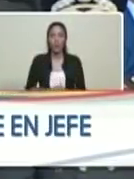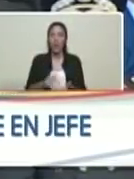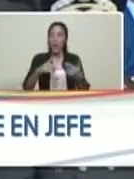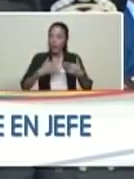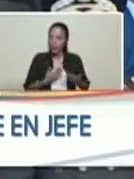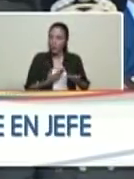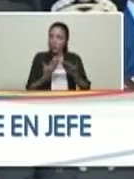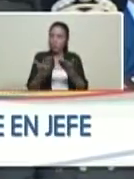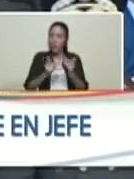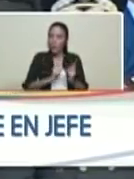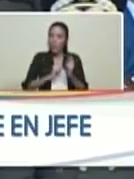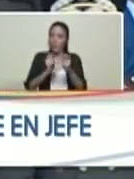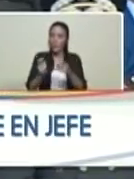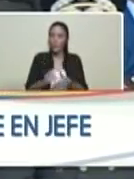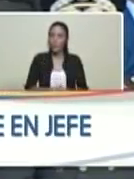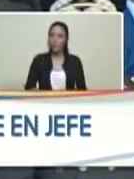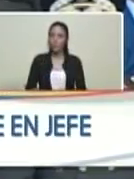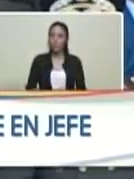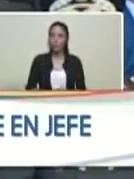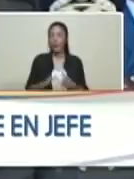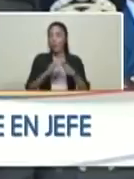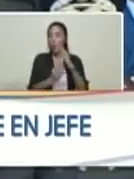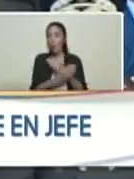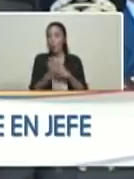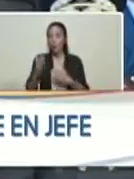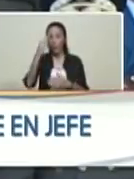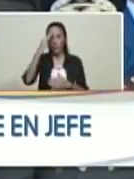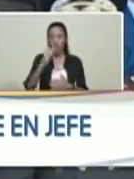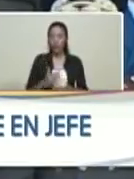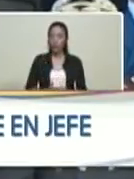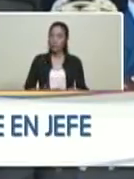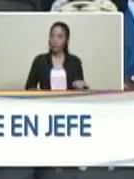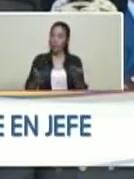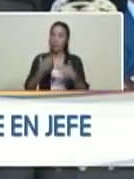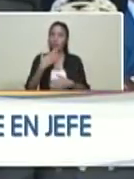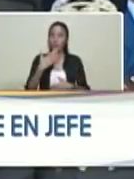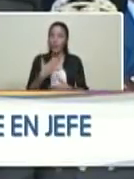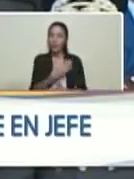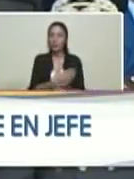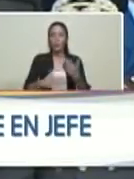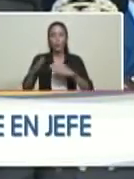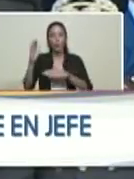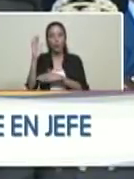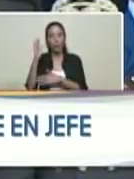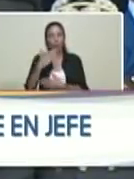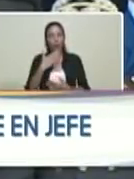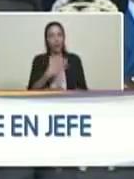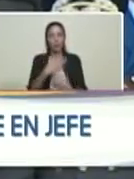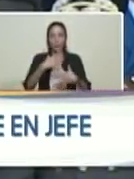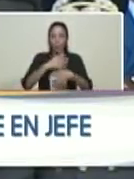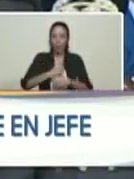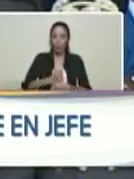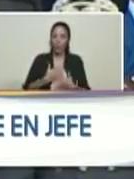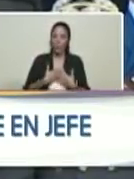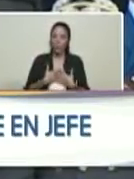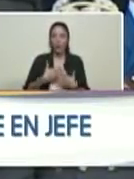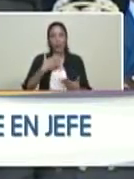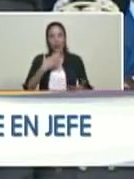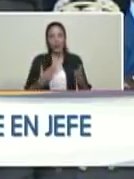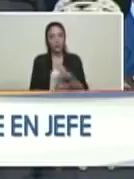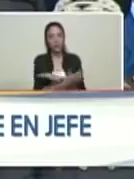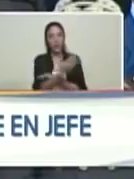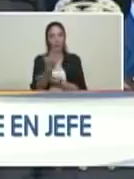estás esta fuerza armada nacional bolivariana gracias por su juramento gracias por sus proclamas